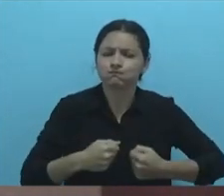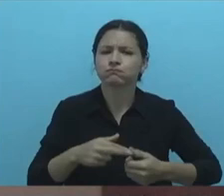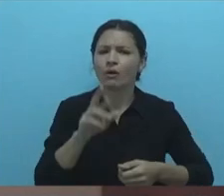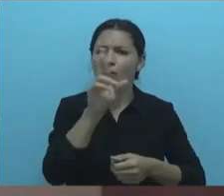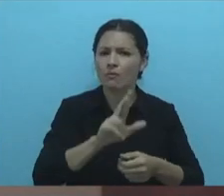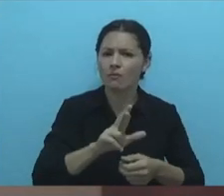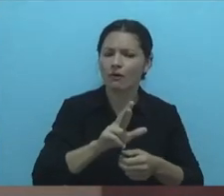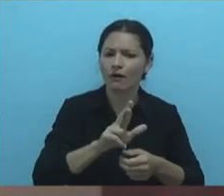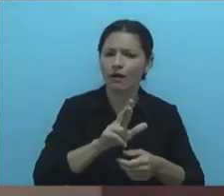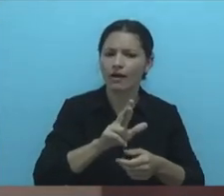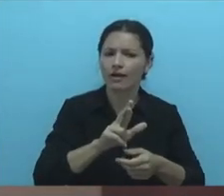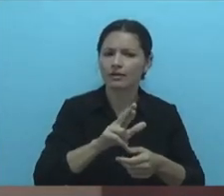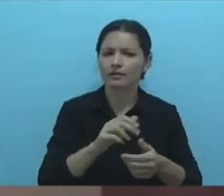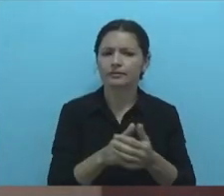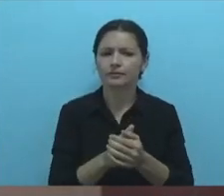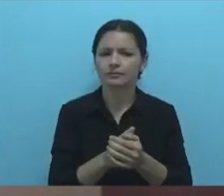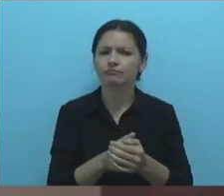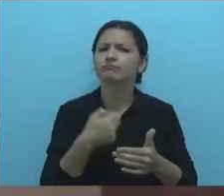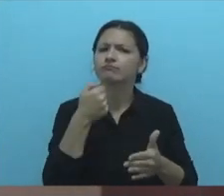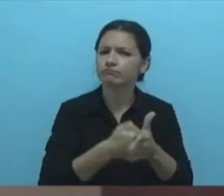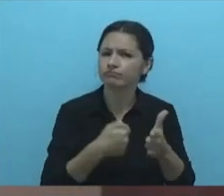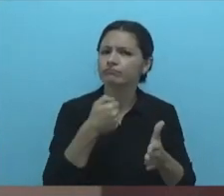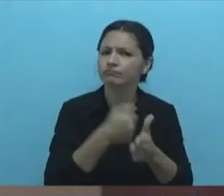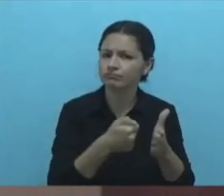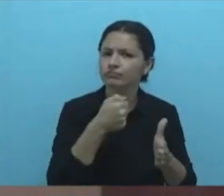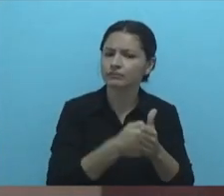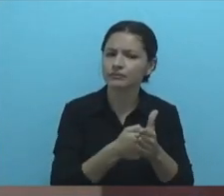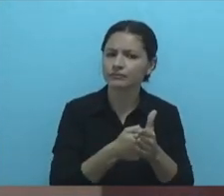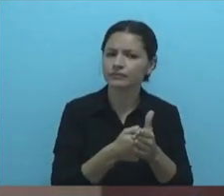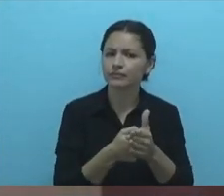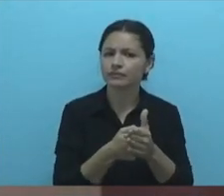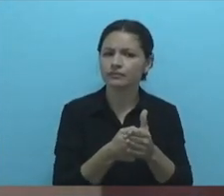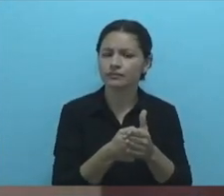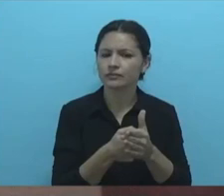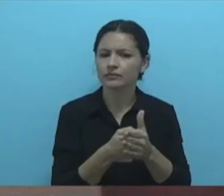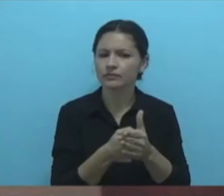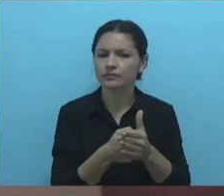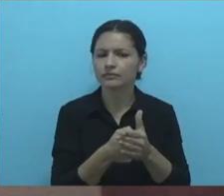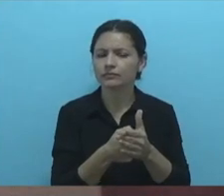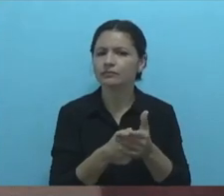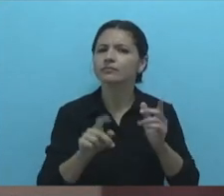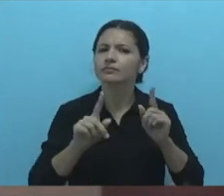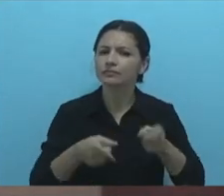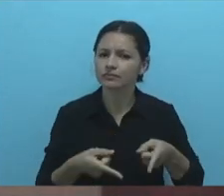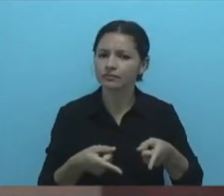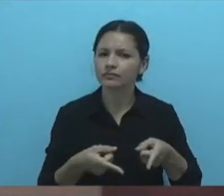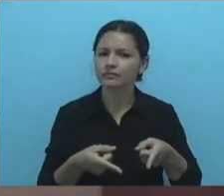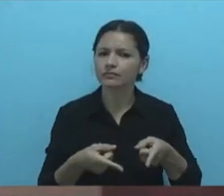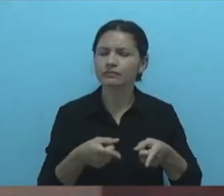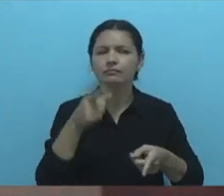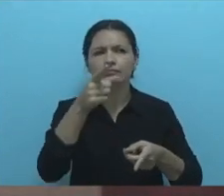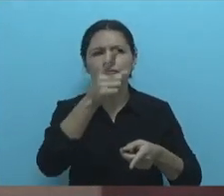mujeres fundamentalmente más luchadoras que he conocido y son sin duda las mujeres